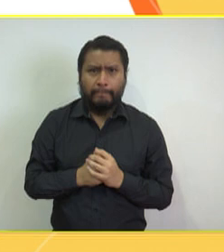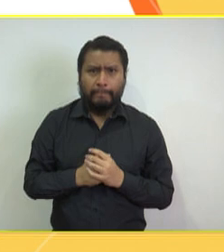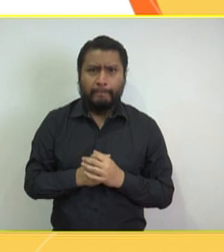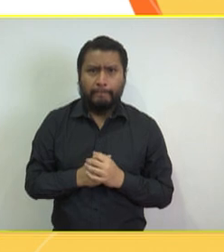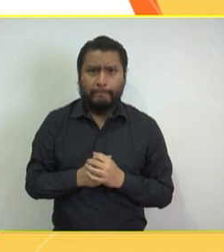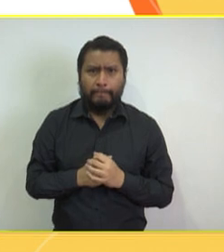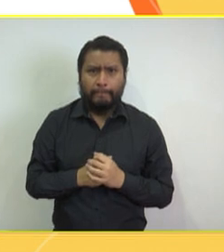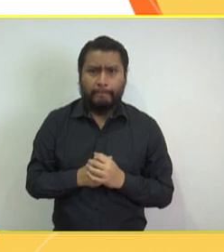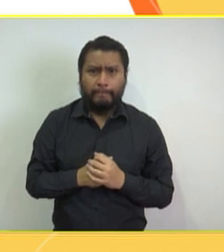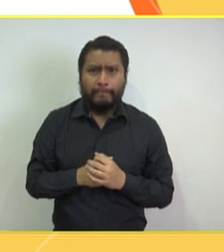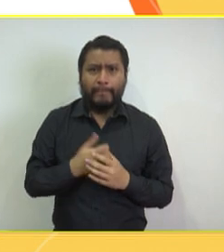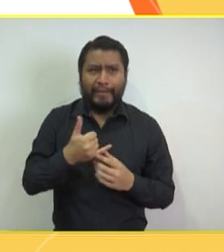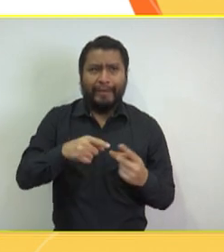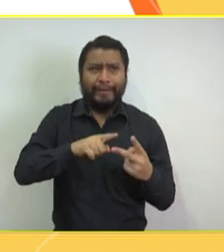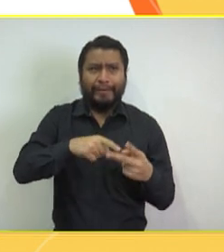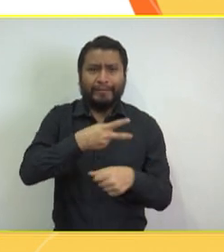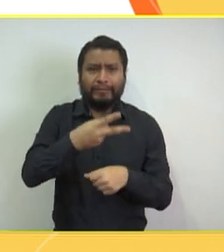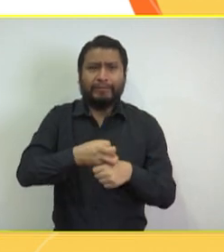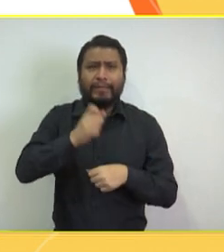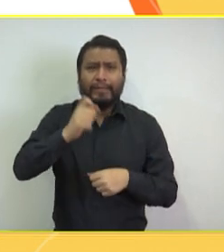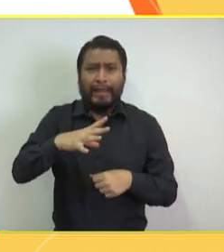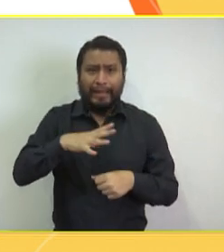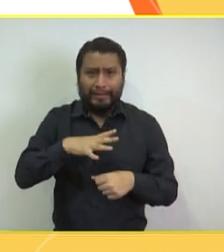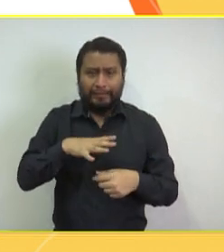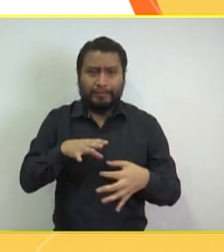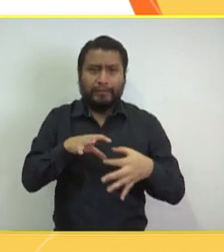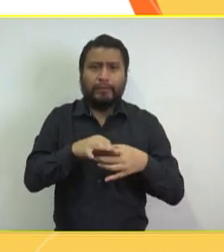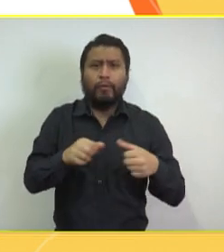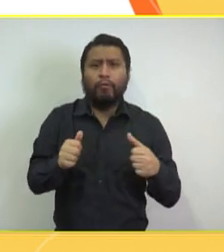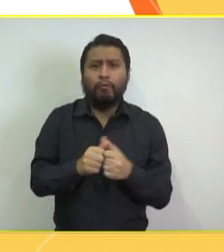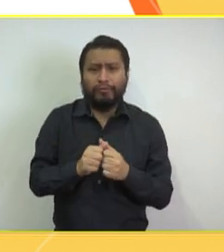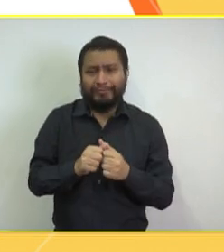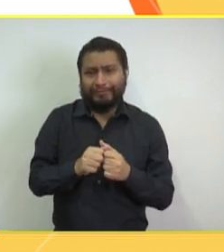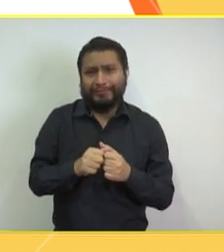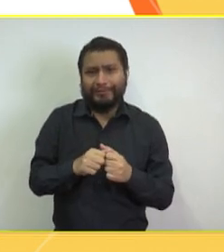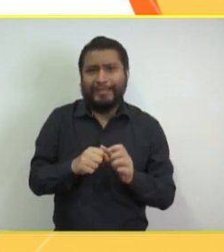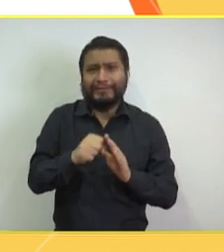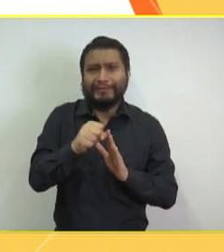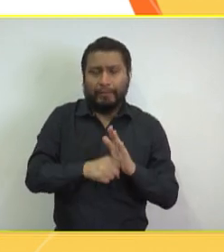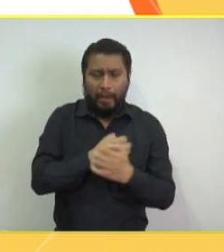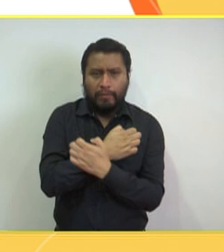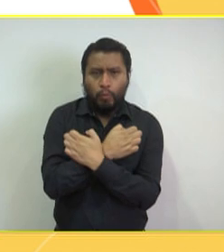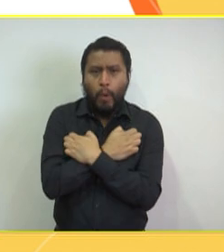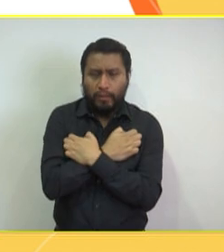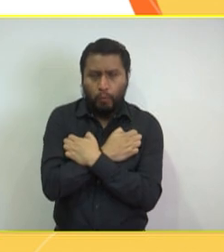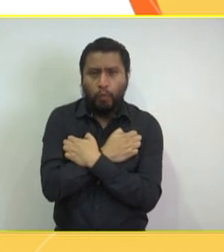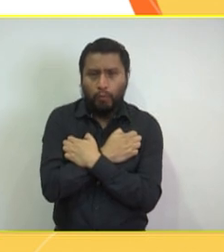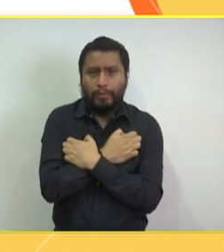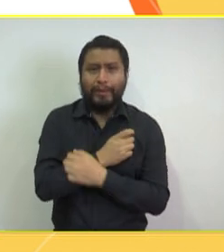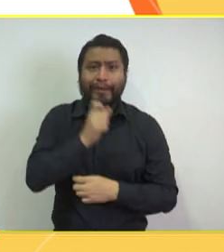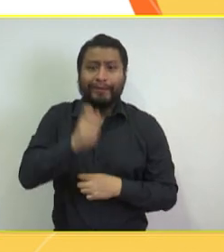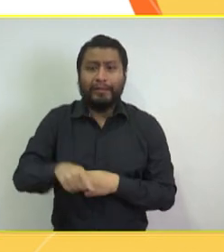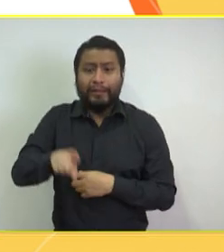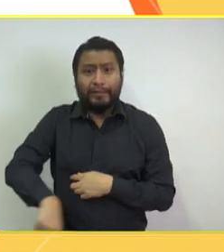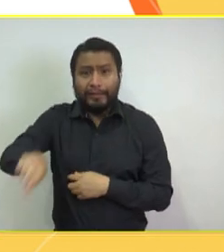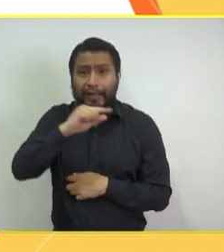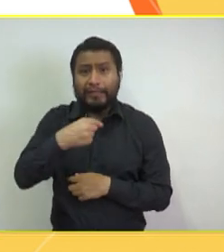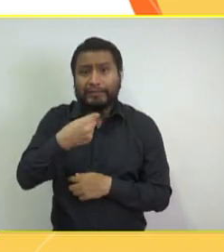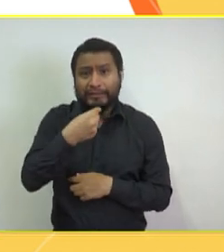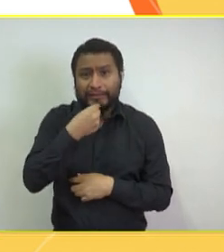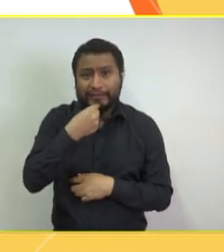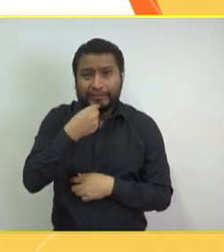el segundo vienen de mano del sistema educativo, que provoca que los niños ciegos se rezagan